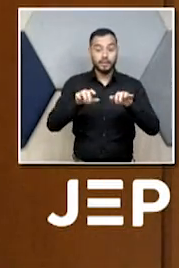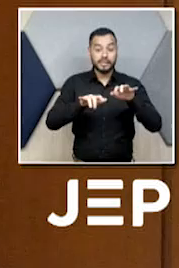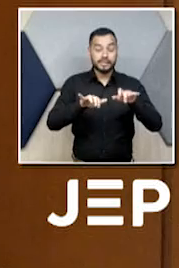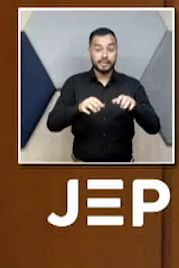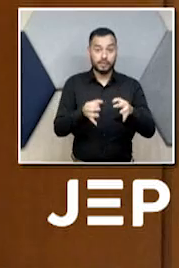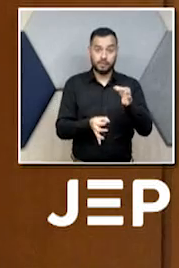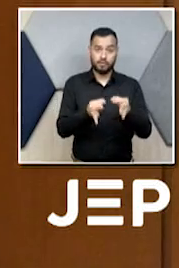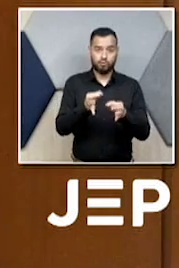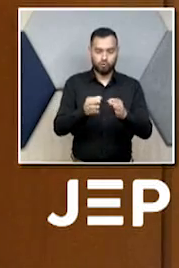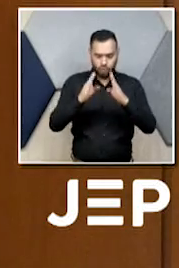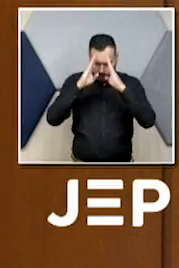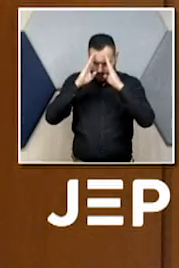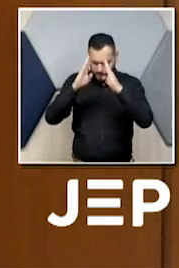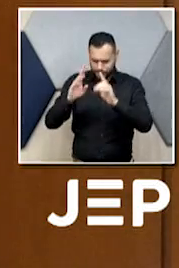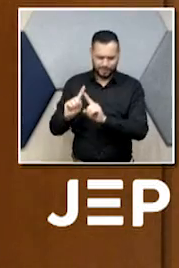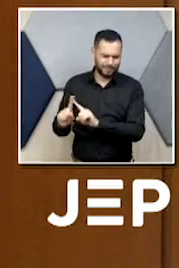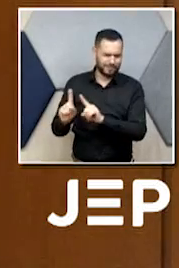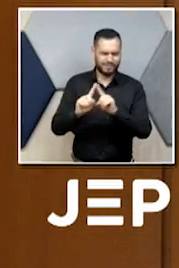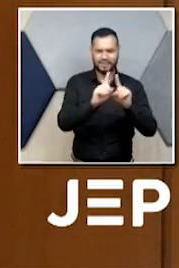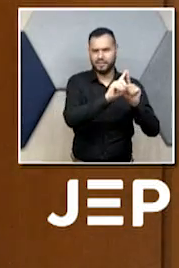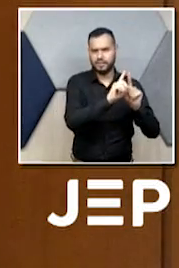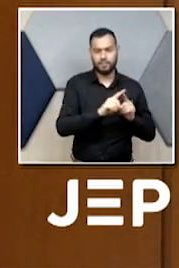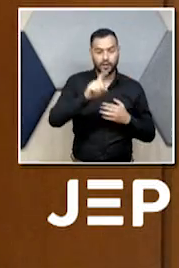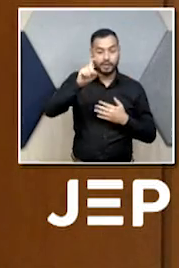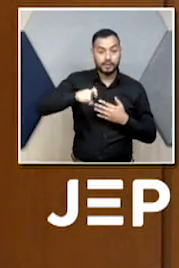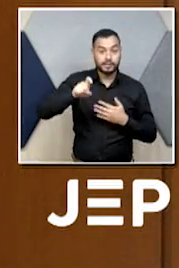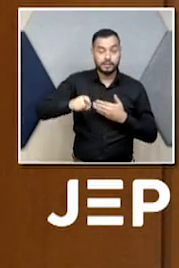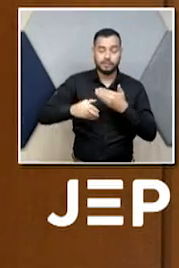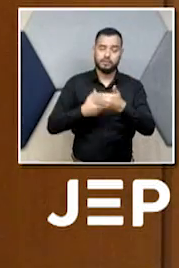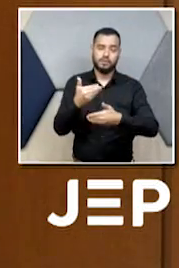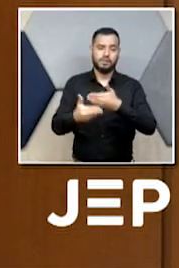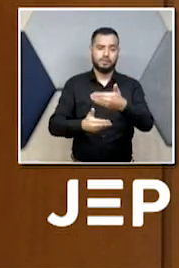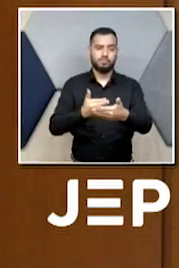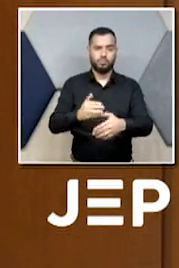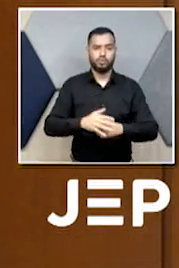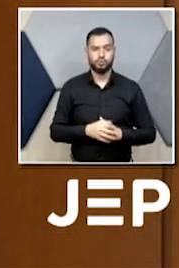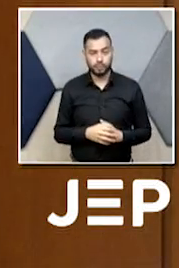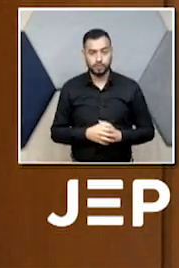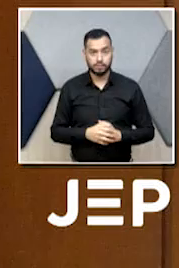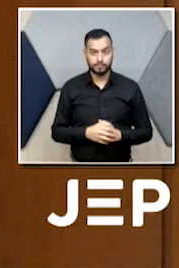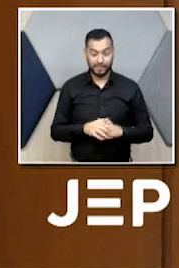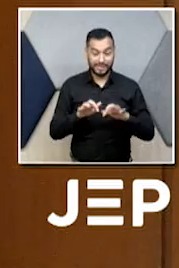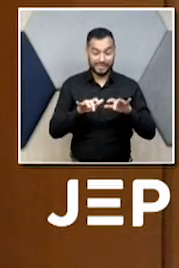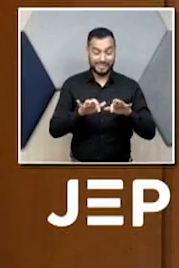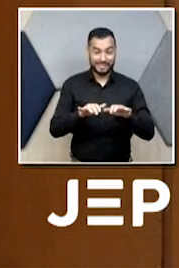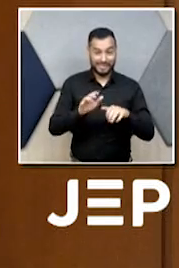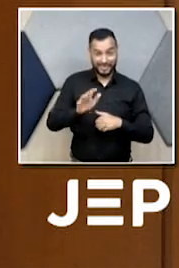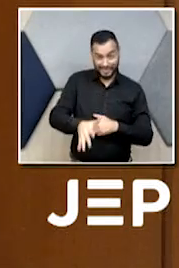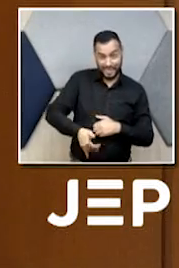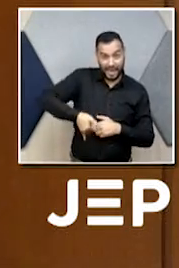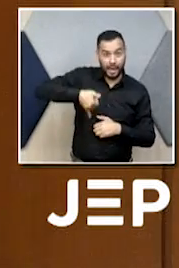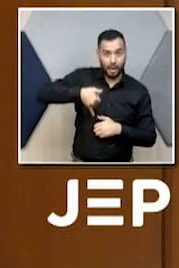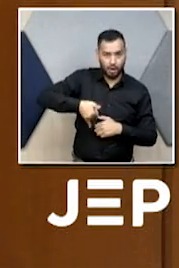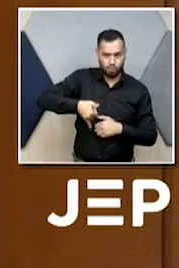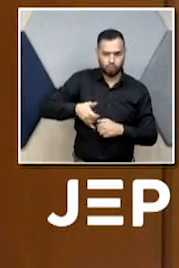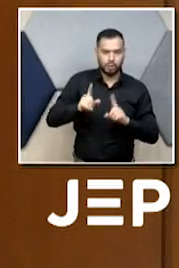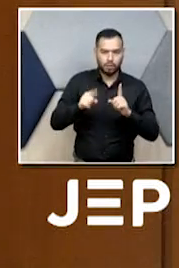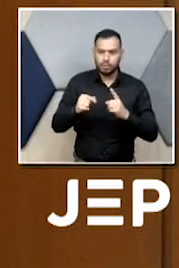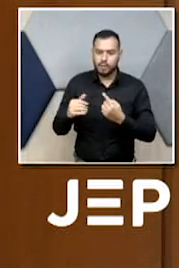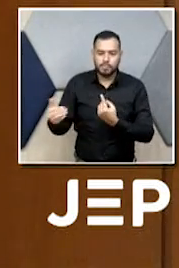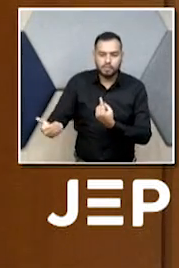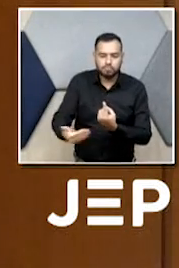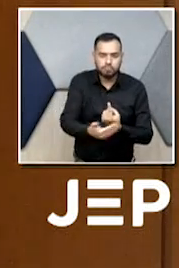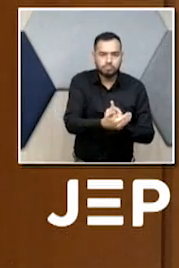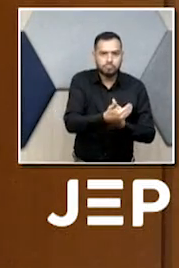las múltiples necesidades de los procesos. La Secretaría Ejecutiva también es una defensoría del pueblo